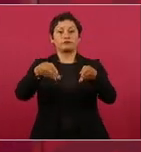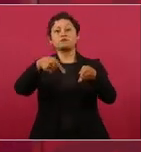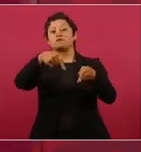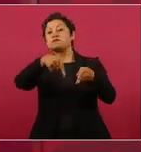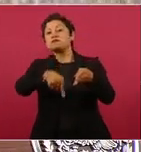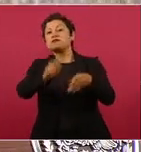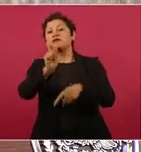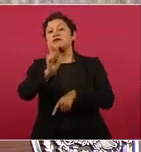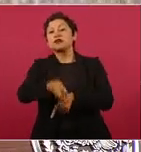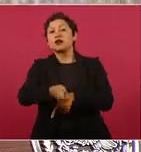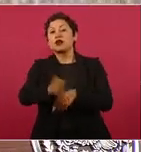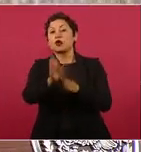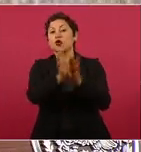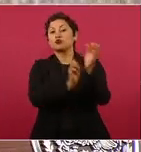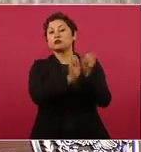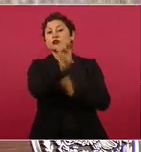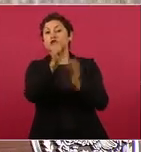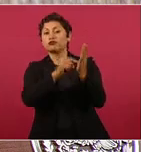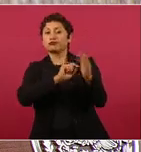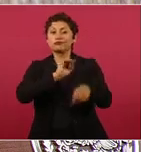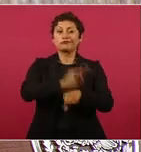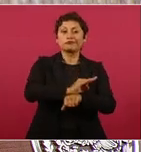la defensa de la Constitución?